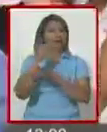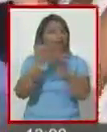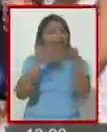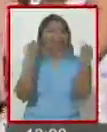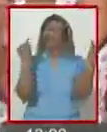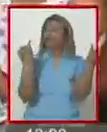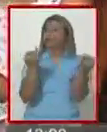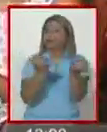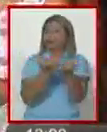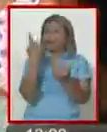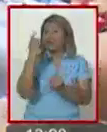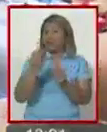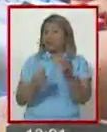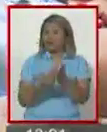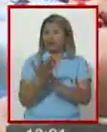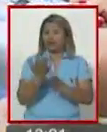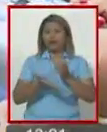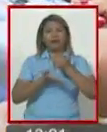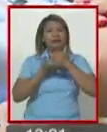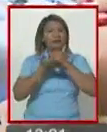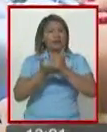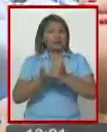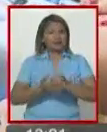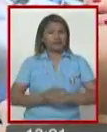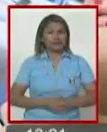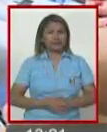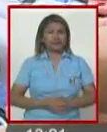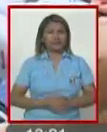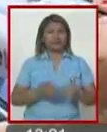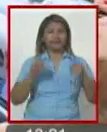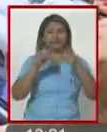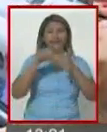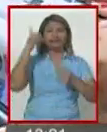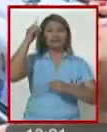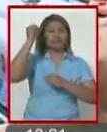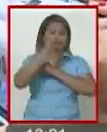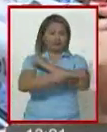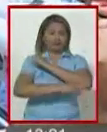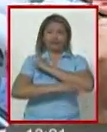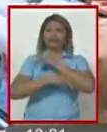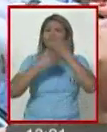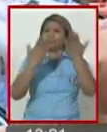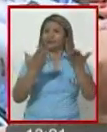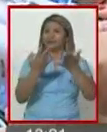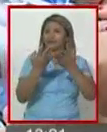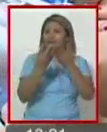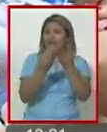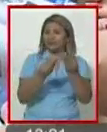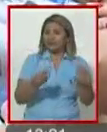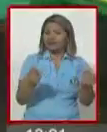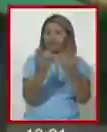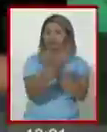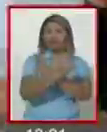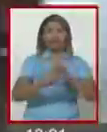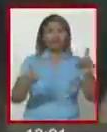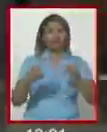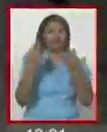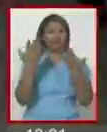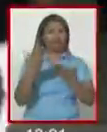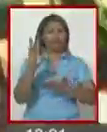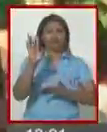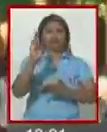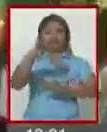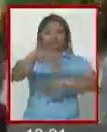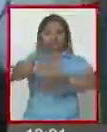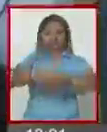instituciones para generar favoritismo hacia el gobierno nacional por supuesto que hay un deterioro de nuestra democracia se espera que a